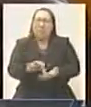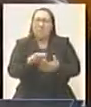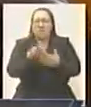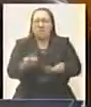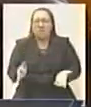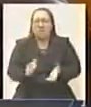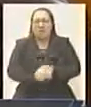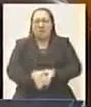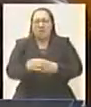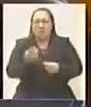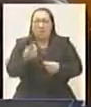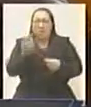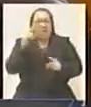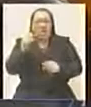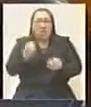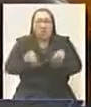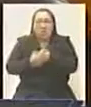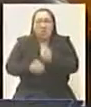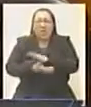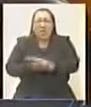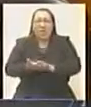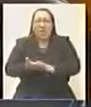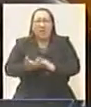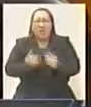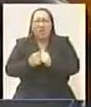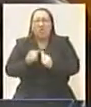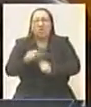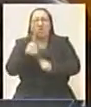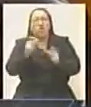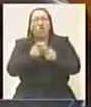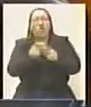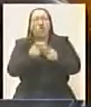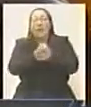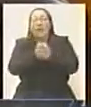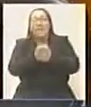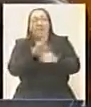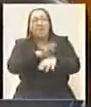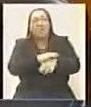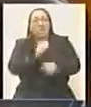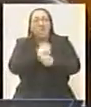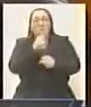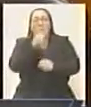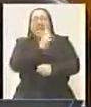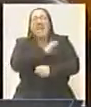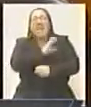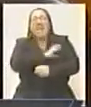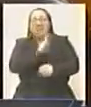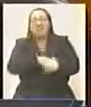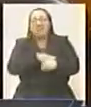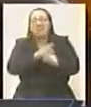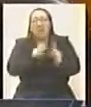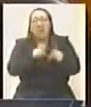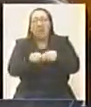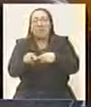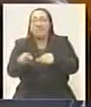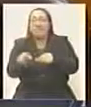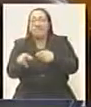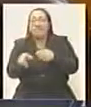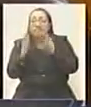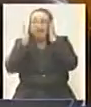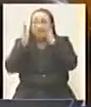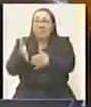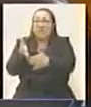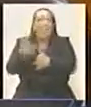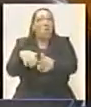exclusividad, porque están en desventaja respecto a sus demás colegas. Un médico puede trabajar en una clínica, pero ellos como tienen dedicación